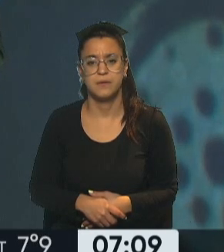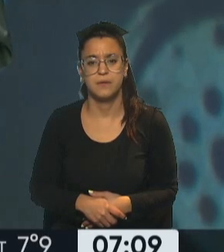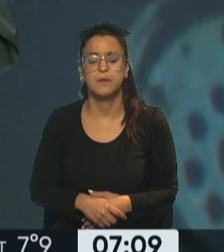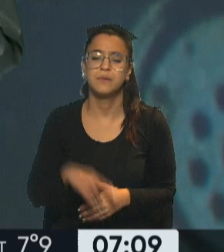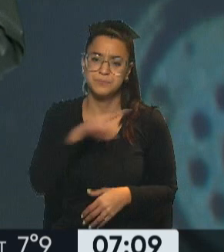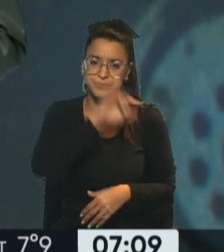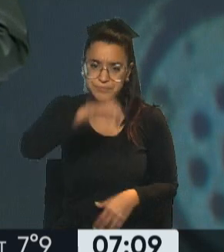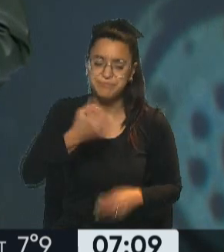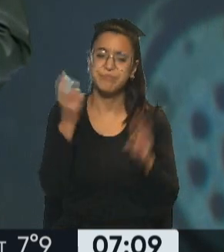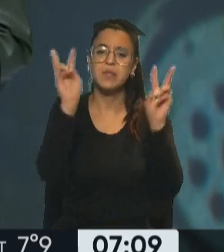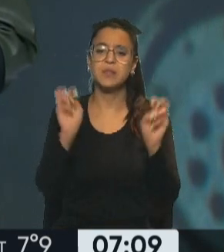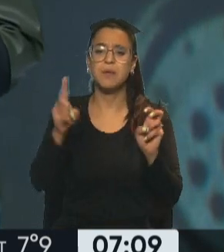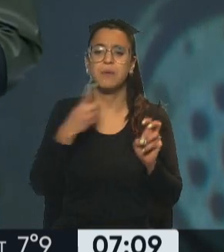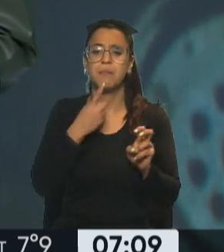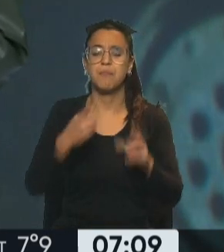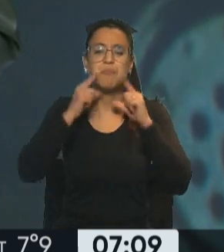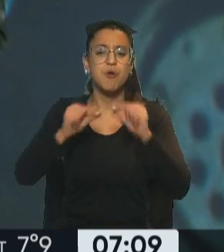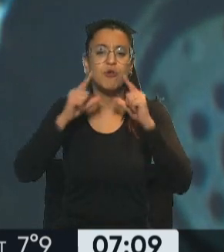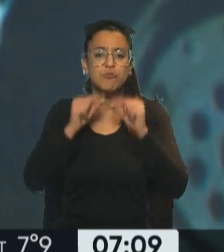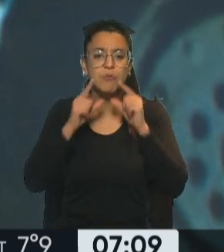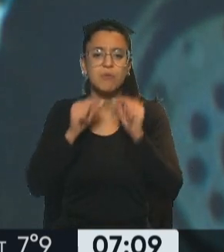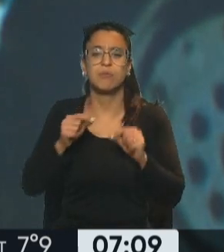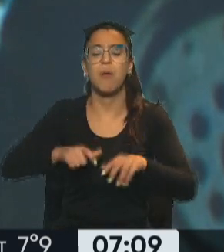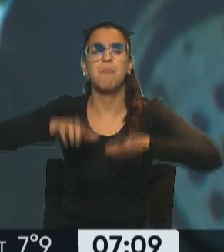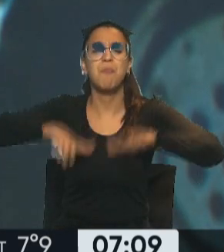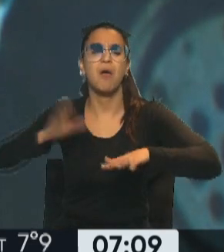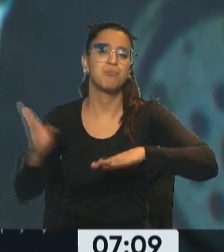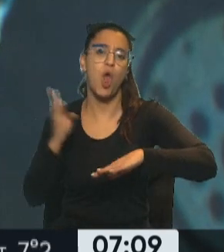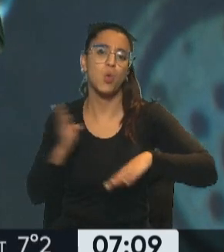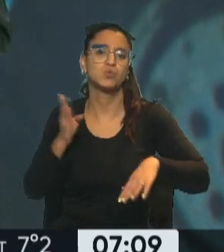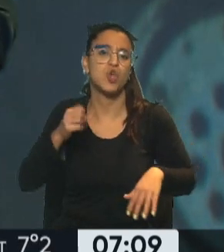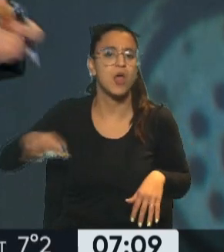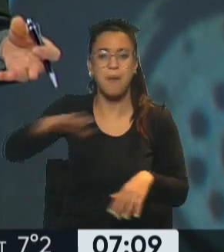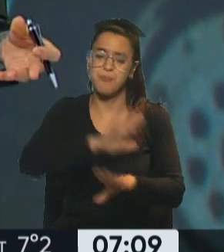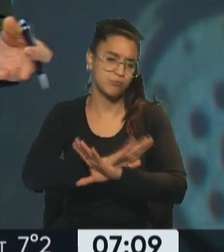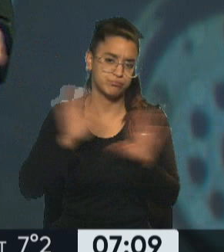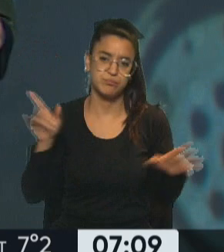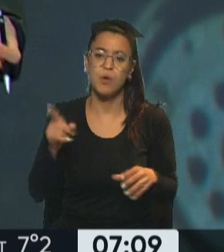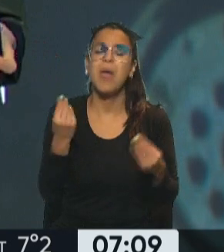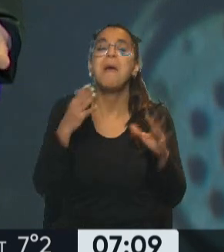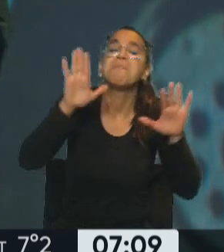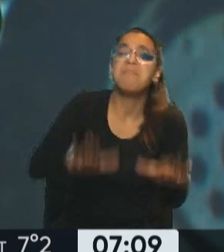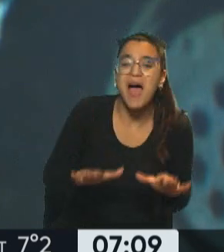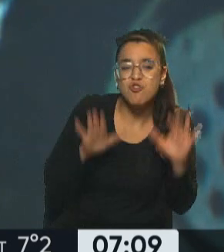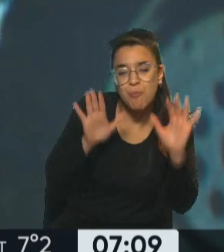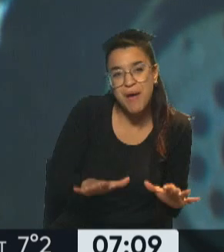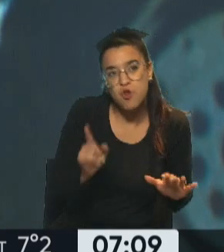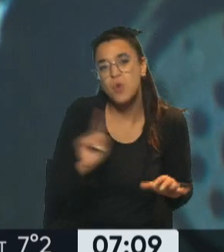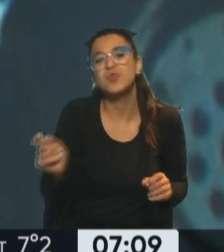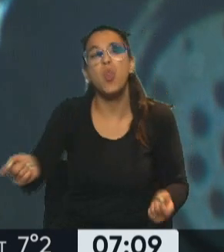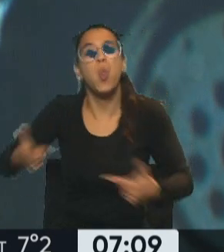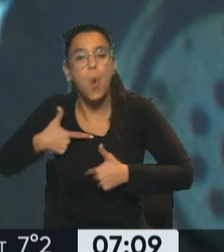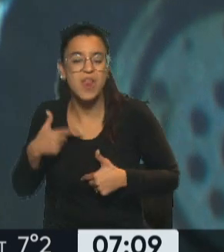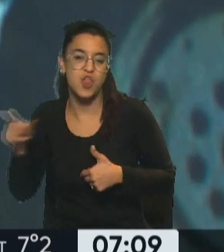Ahí estamos con la medida de protesta del lockout patronal, en realidad, porque, bueno, lo definen como un paro, pero sabemos que son los dueños